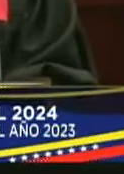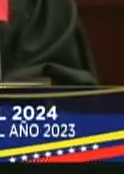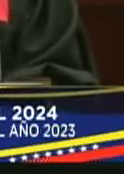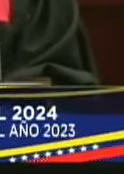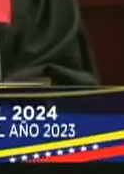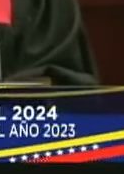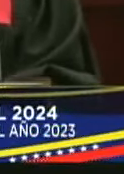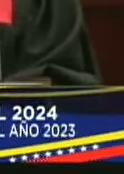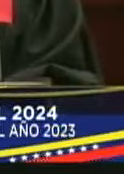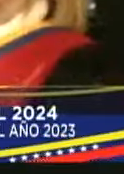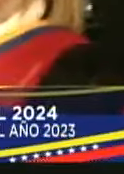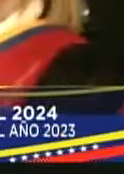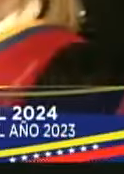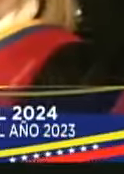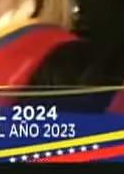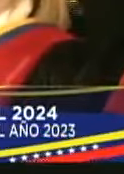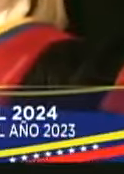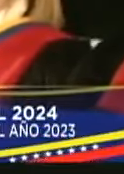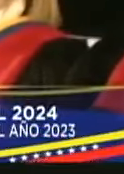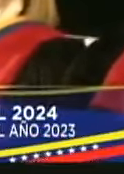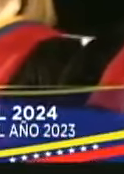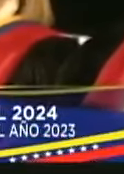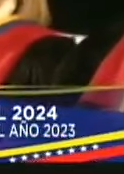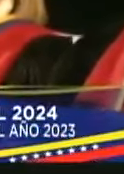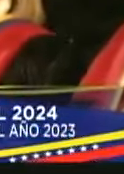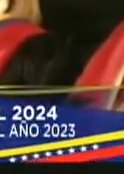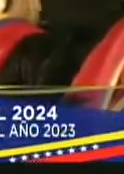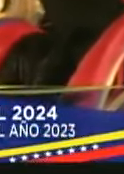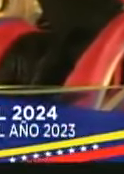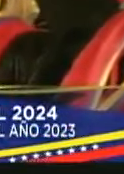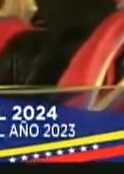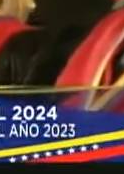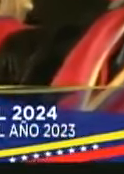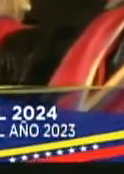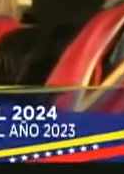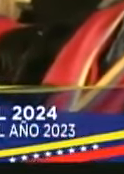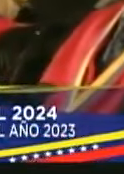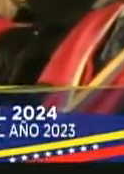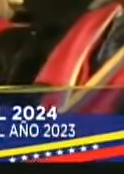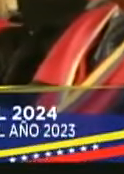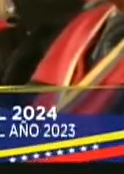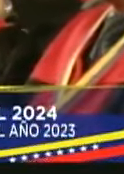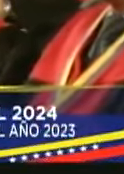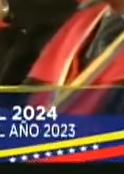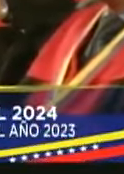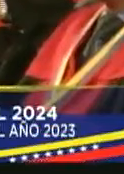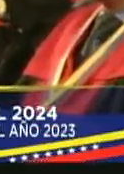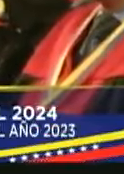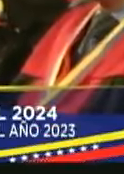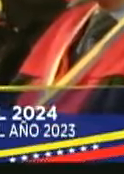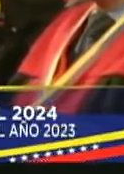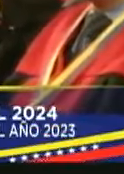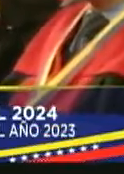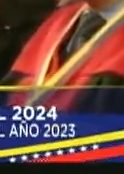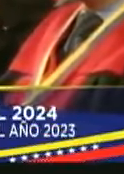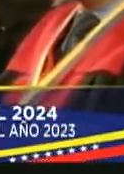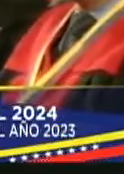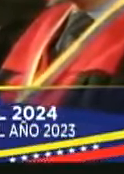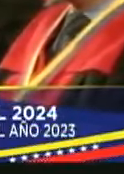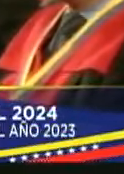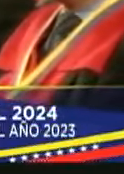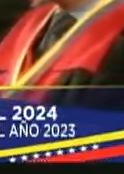los movimientos sociales que han elaborado formas jurídicas y políticas incluyentes. Una